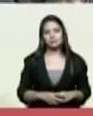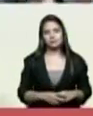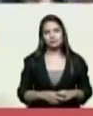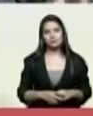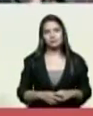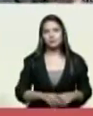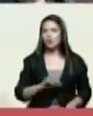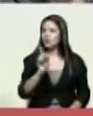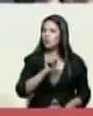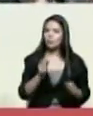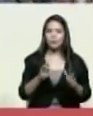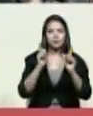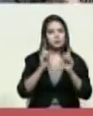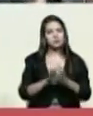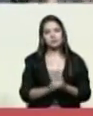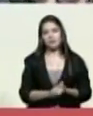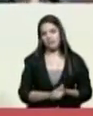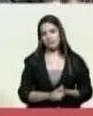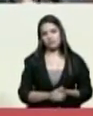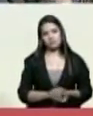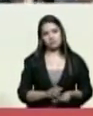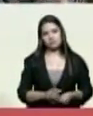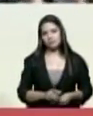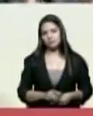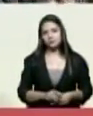No permitan